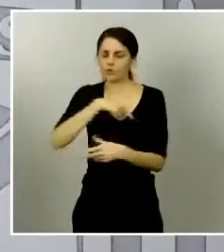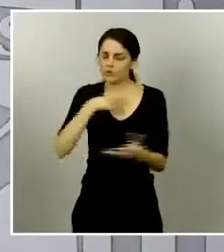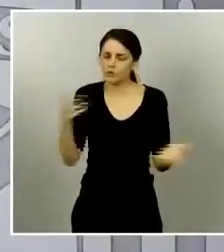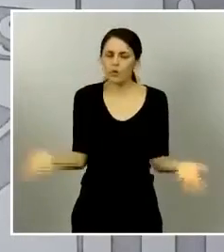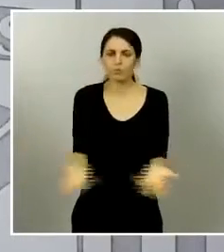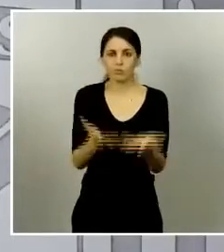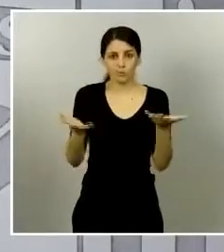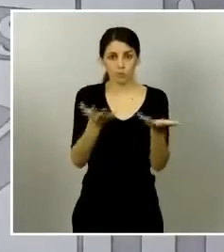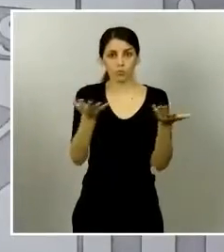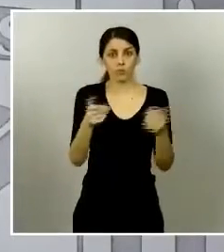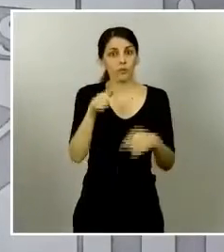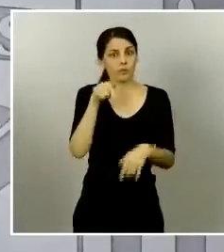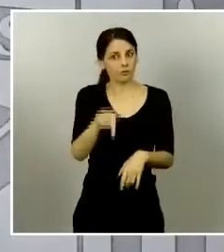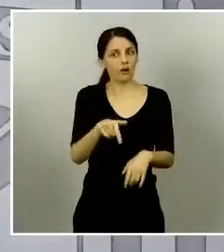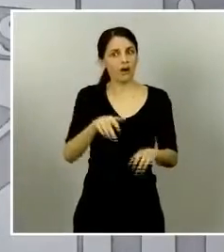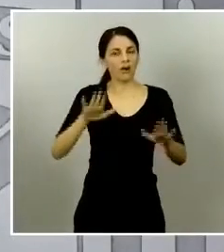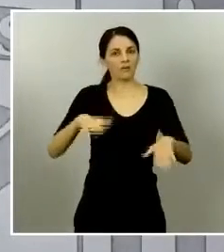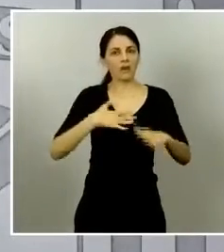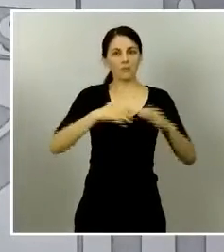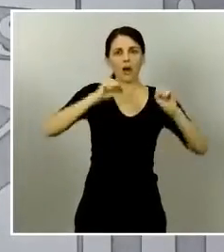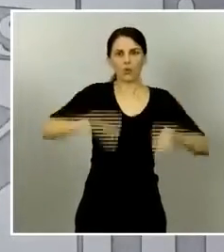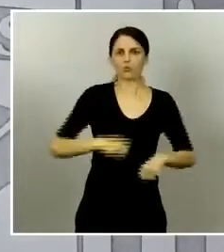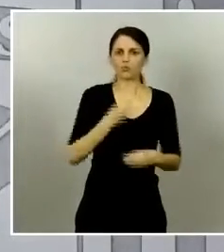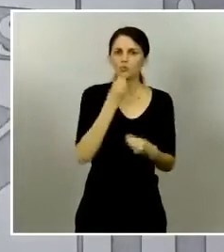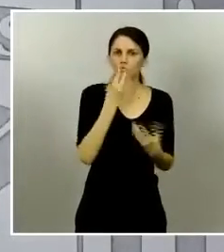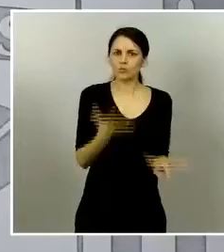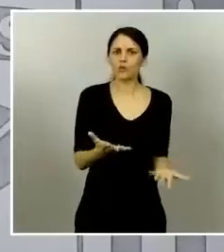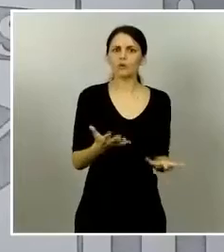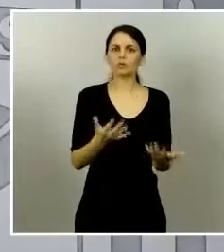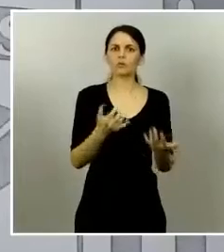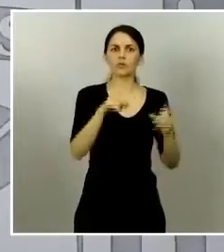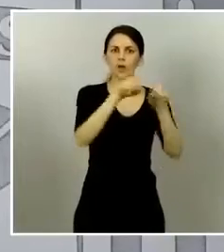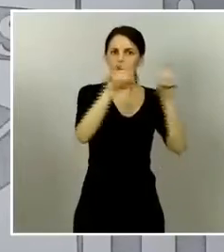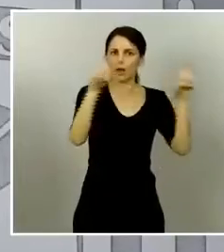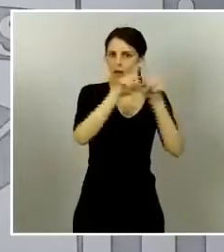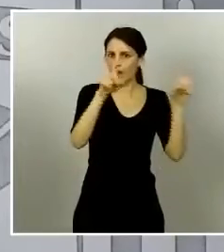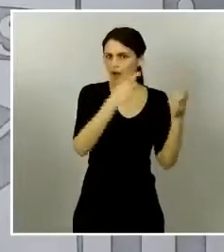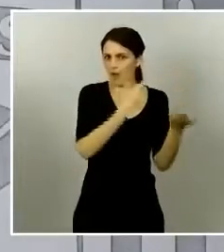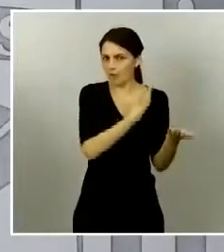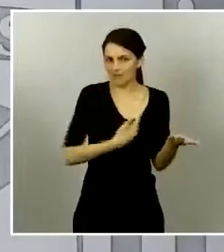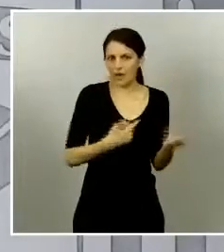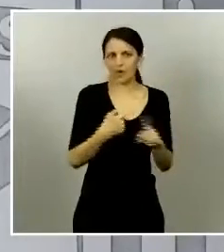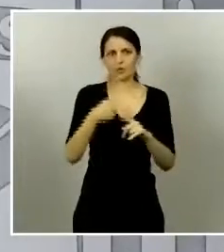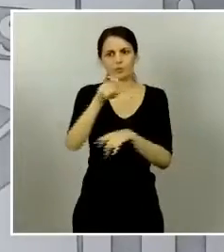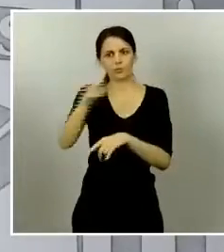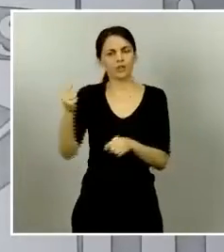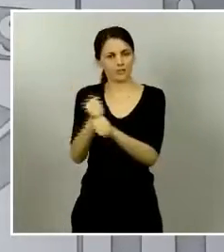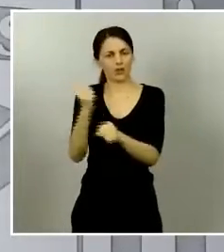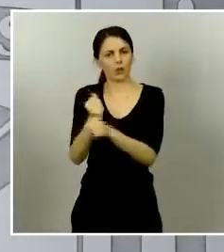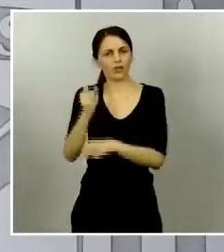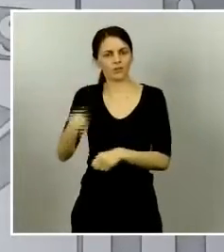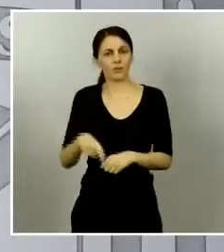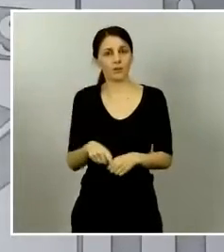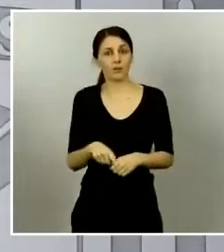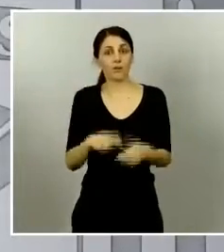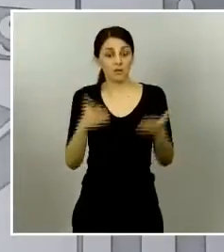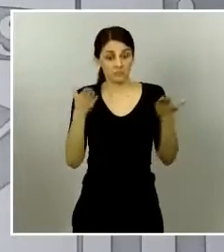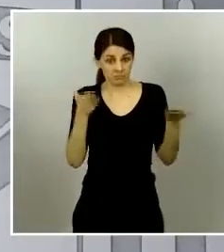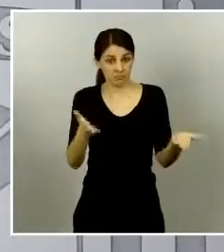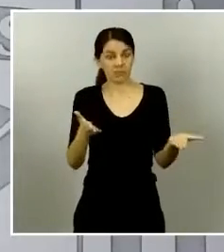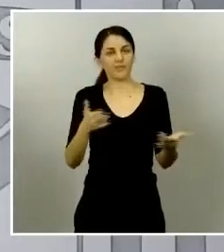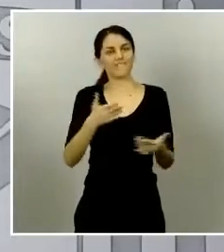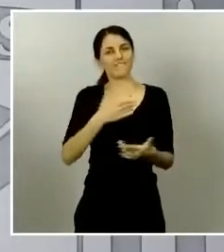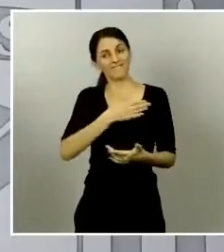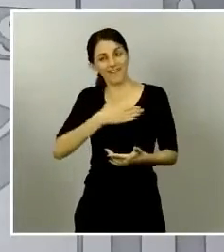institucional y también en el ámbito social. De manera que hemos llegado a grandes y buenos acuerdos con empresarios y